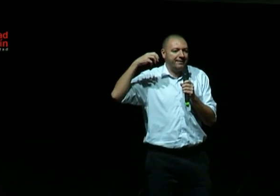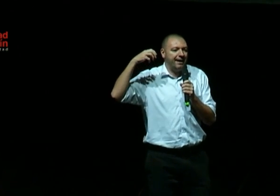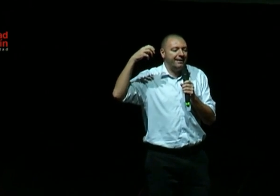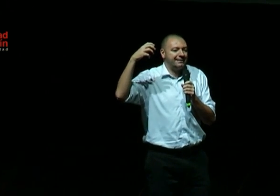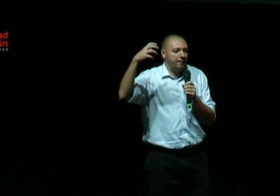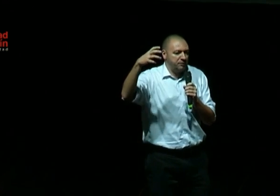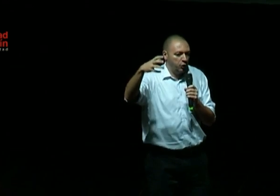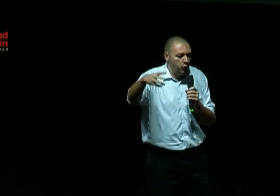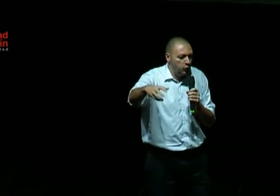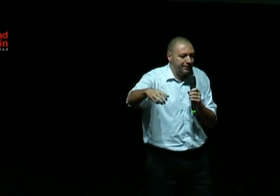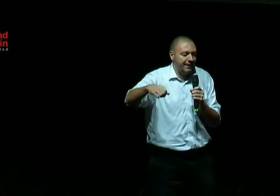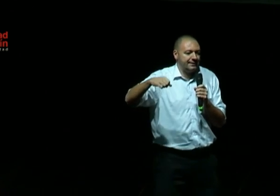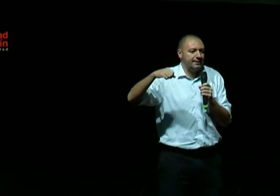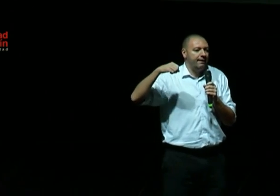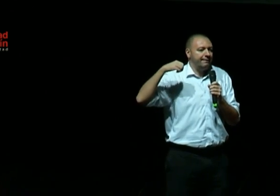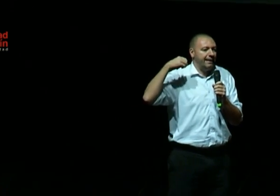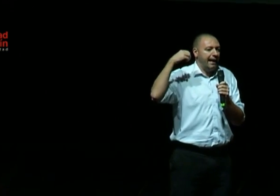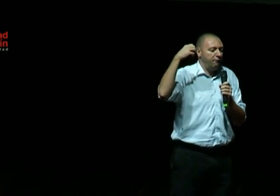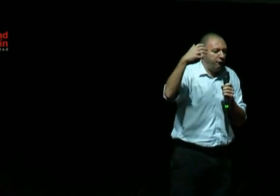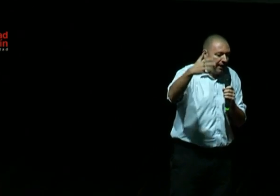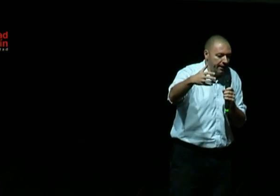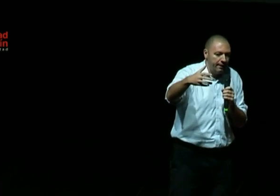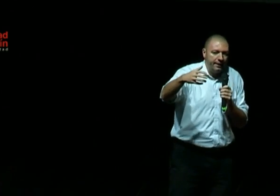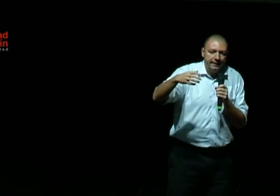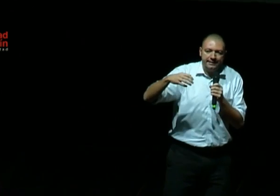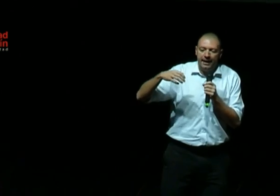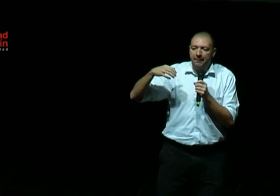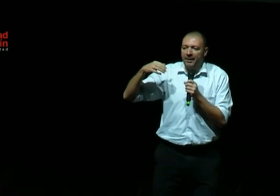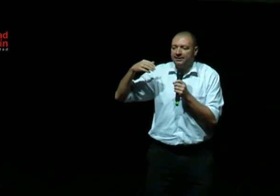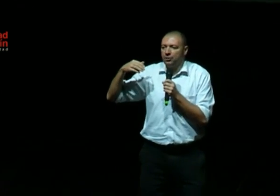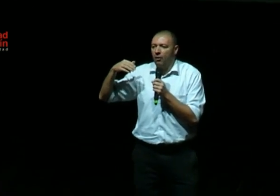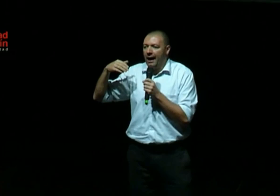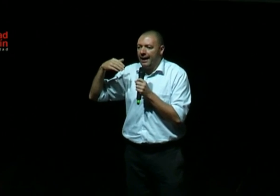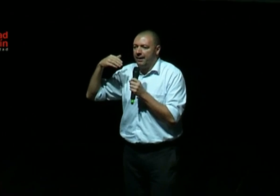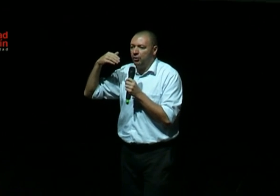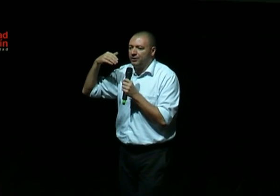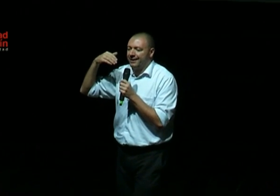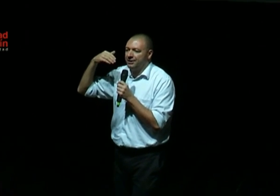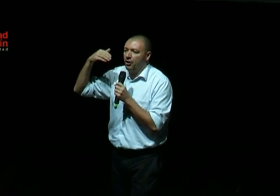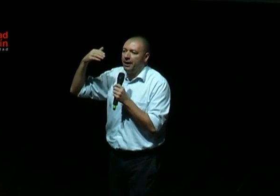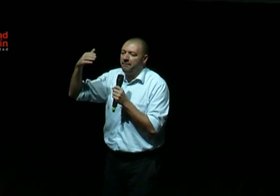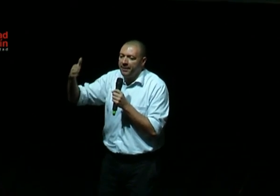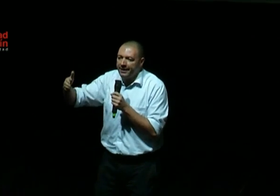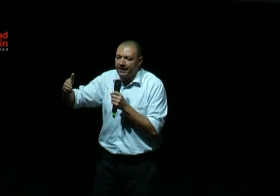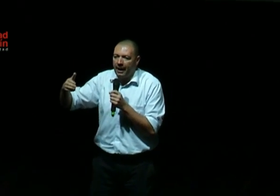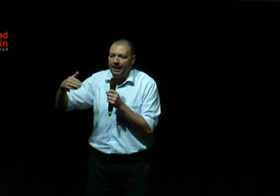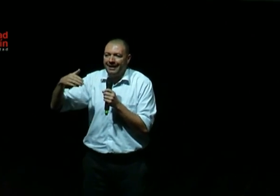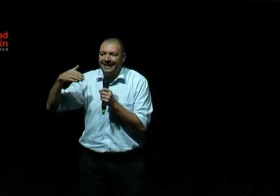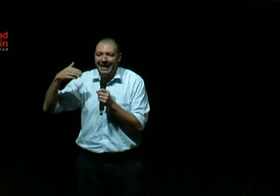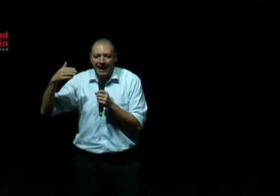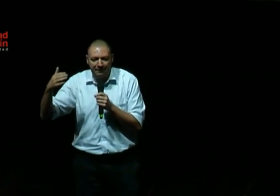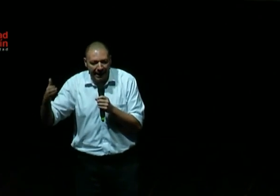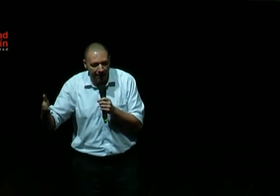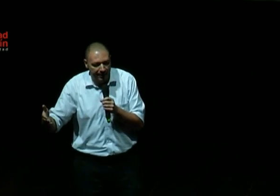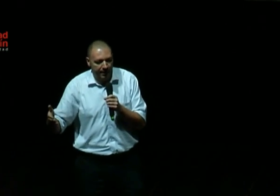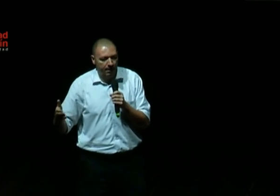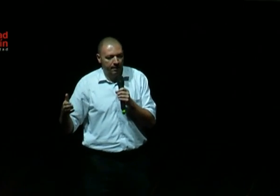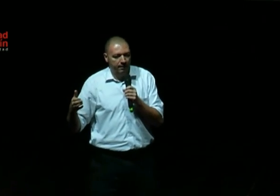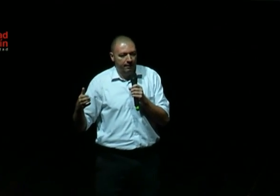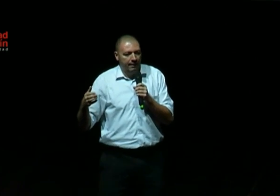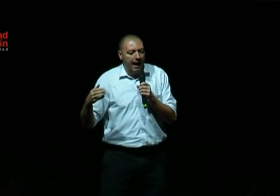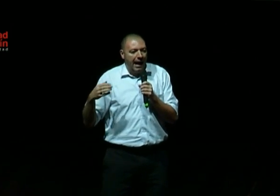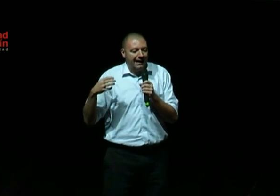las verdades absolutas, de la fe, y se da paso a la demostración empírica y a la